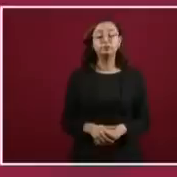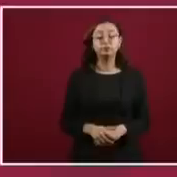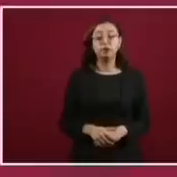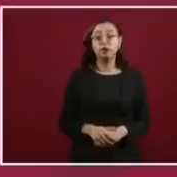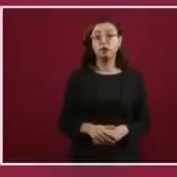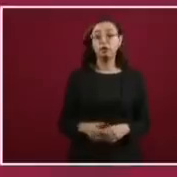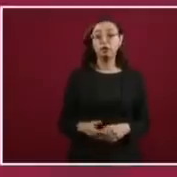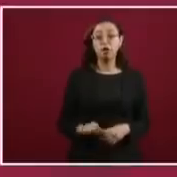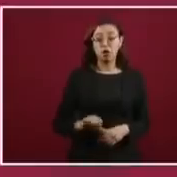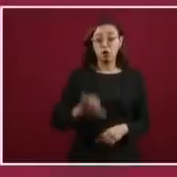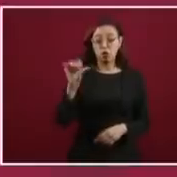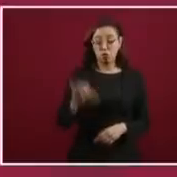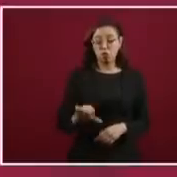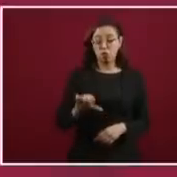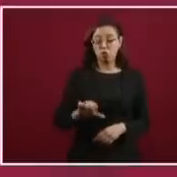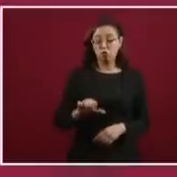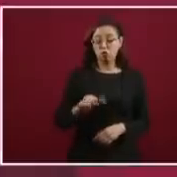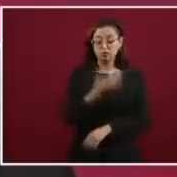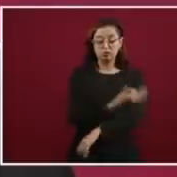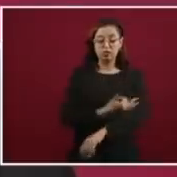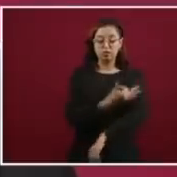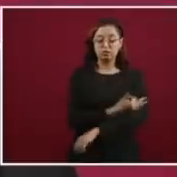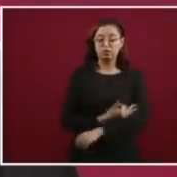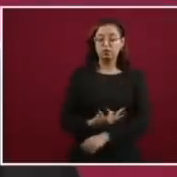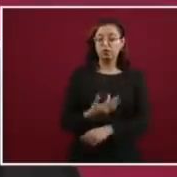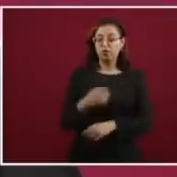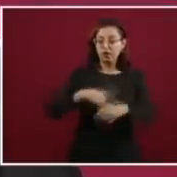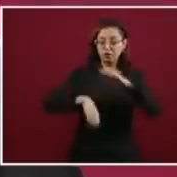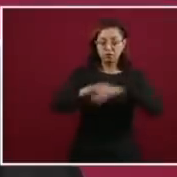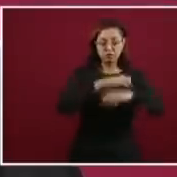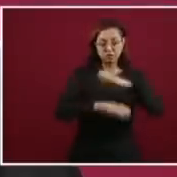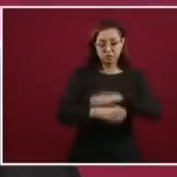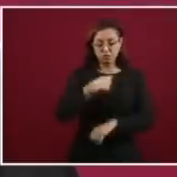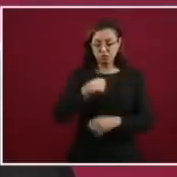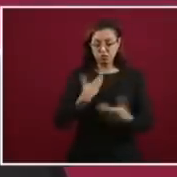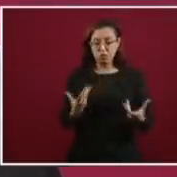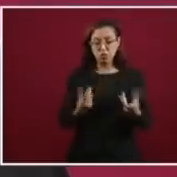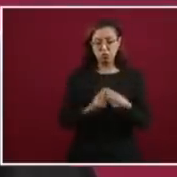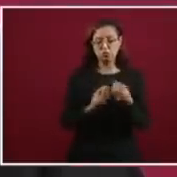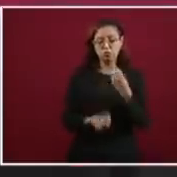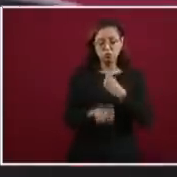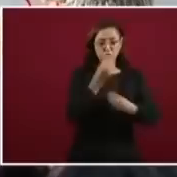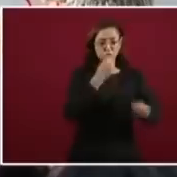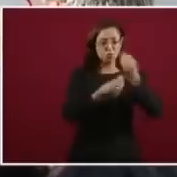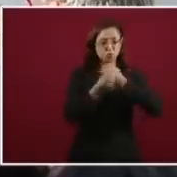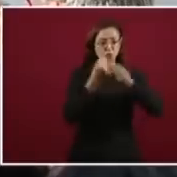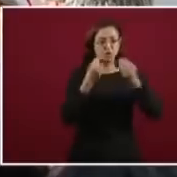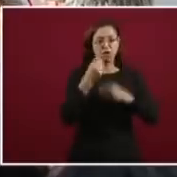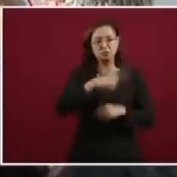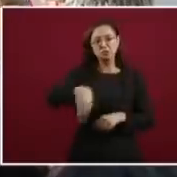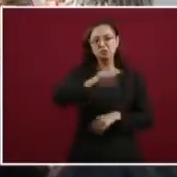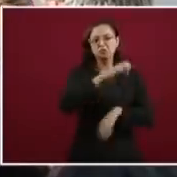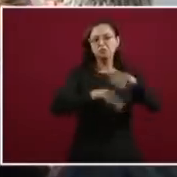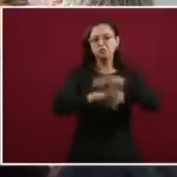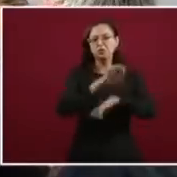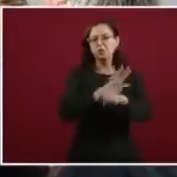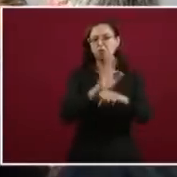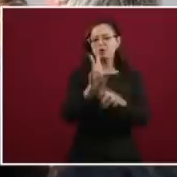con empresarios de la construcción para lo del tren maya